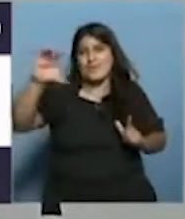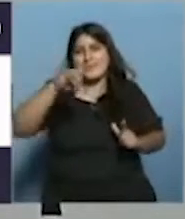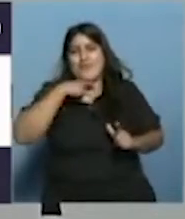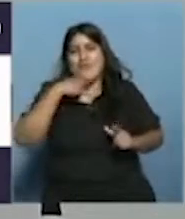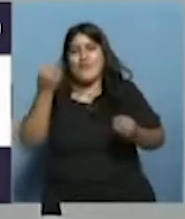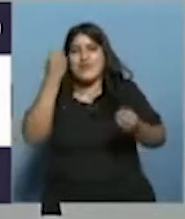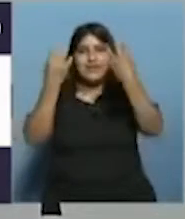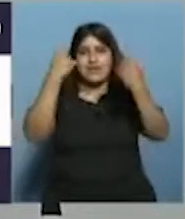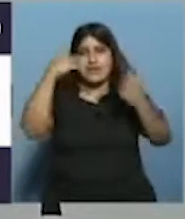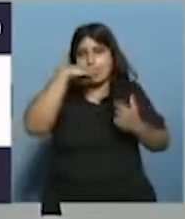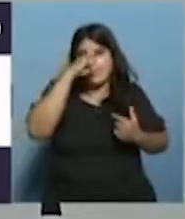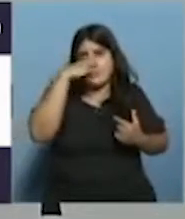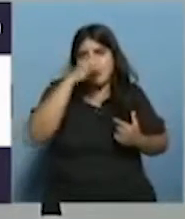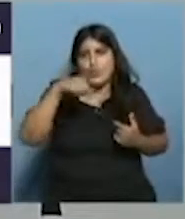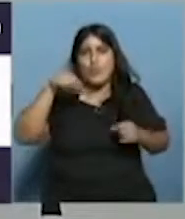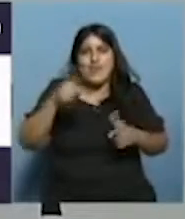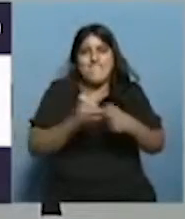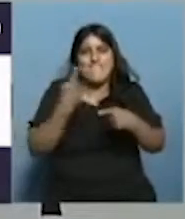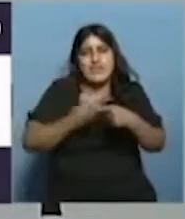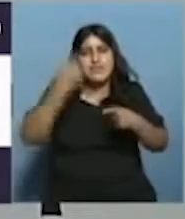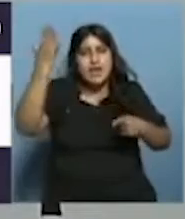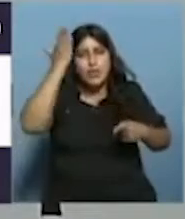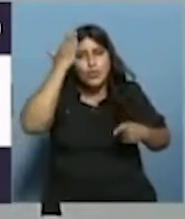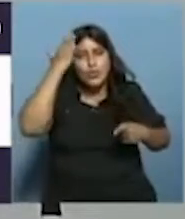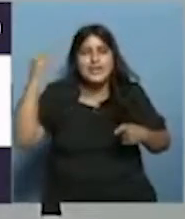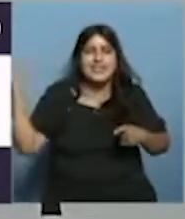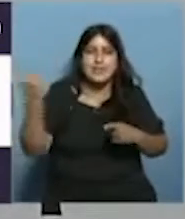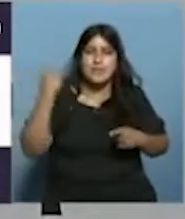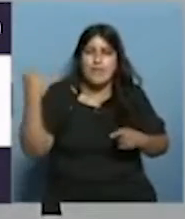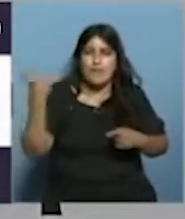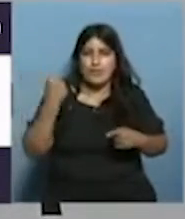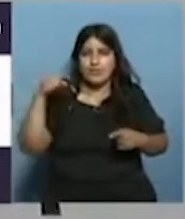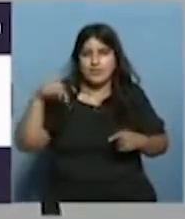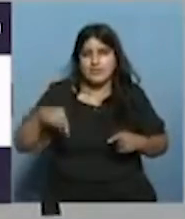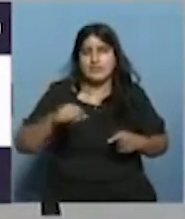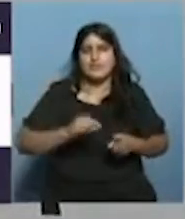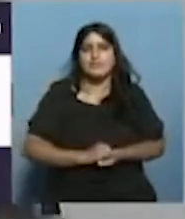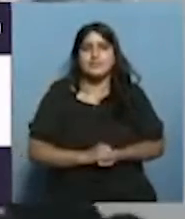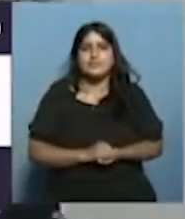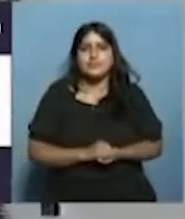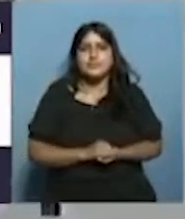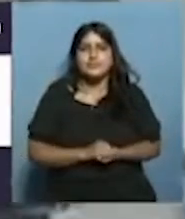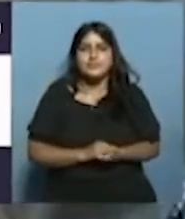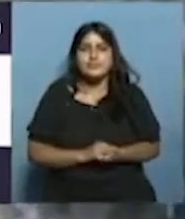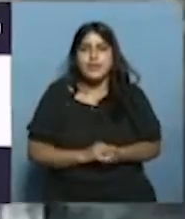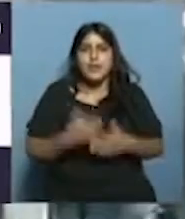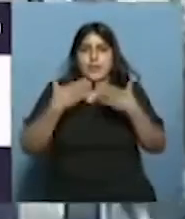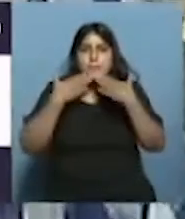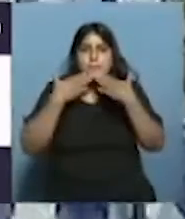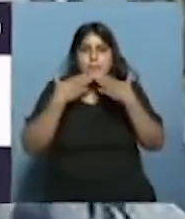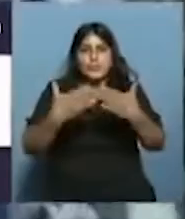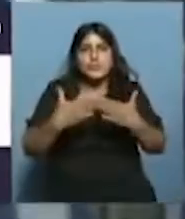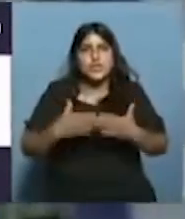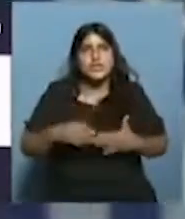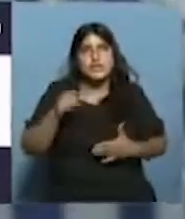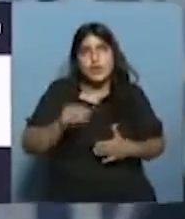carnaval, realmente una fiesta cultural y ancestral tan importante para nuestra querida provincia de Jujuy. Muchas gracias. Muchas gracias. Bueno, Omar, tenías las